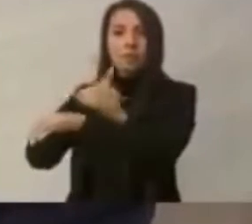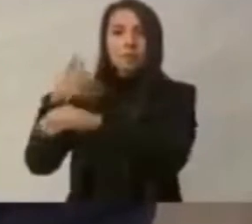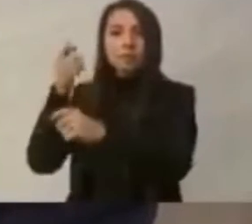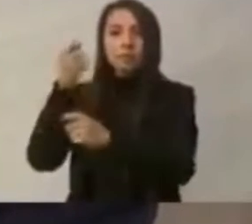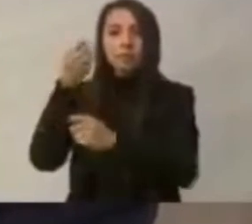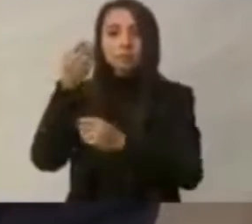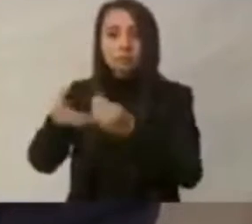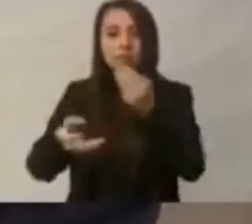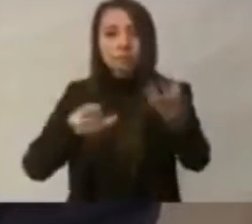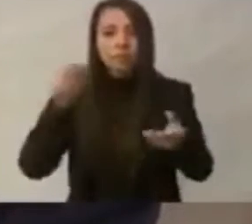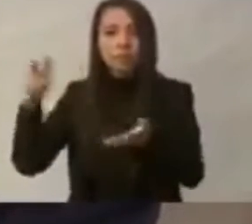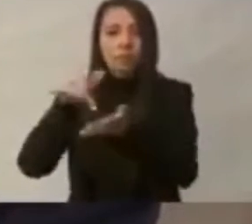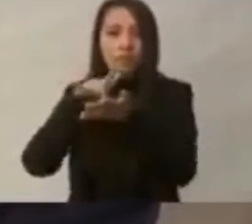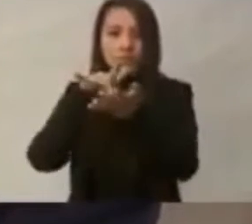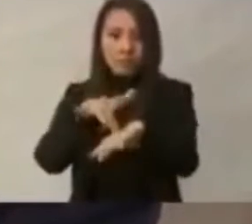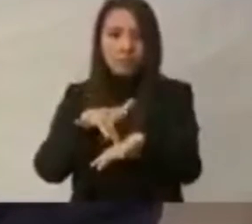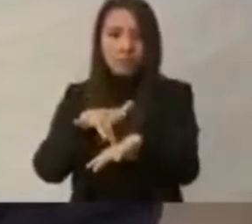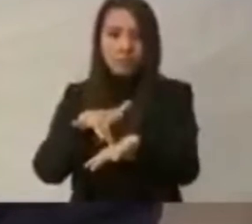en promedio